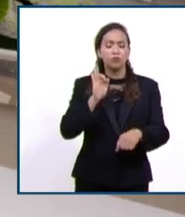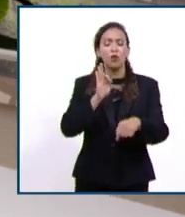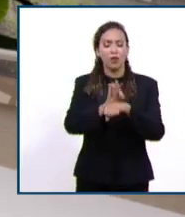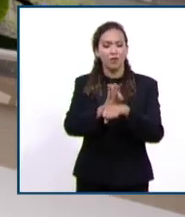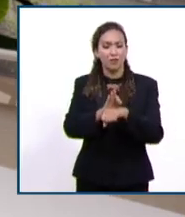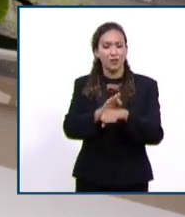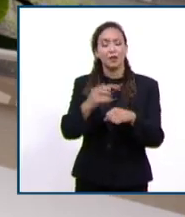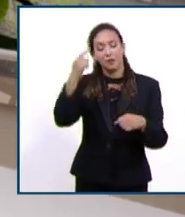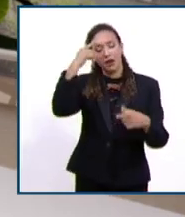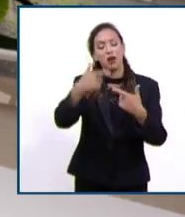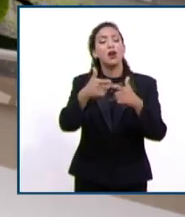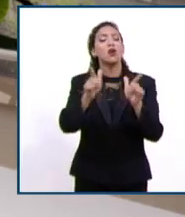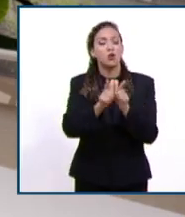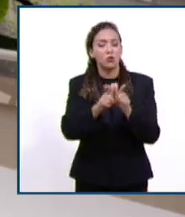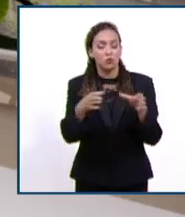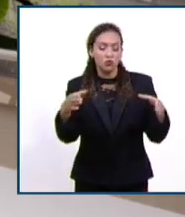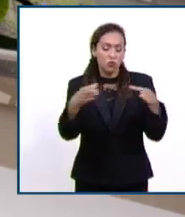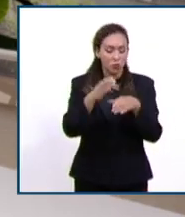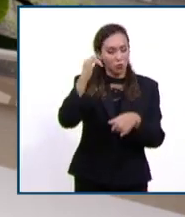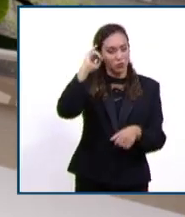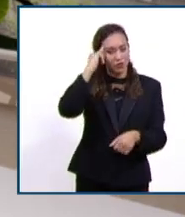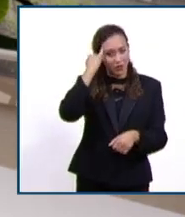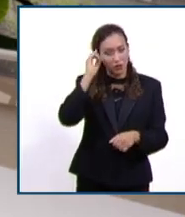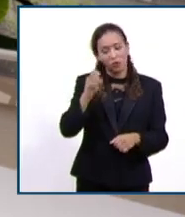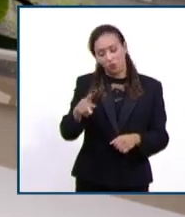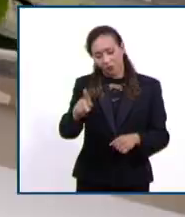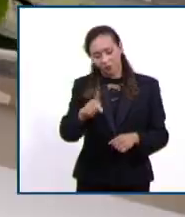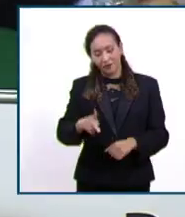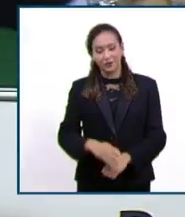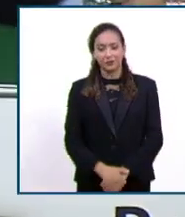como es el caso de pueblos y comunidades indígenas.